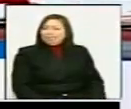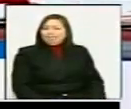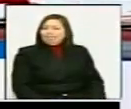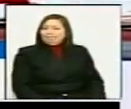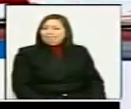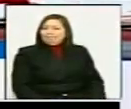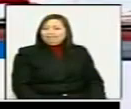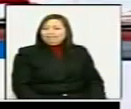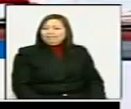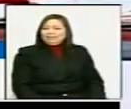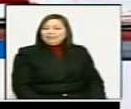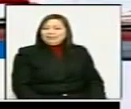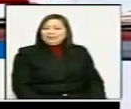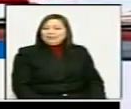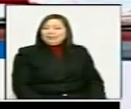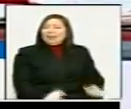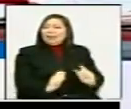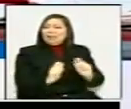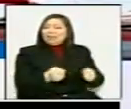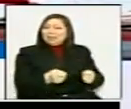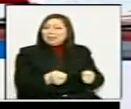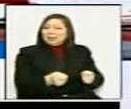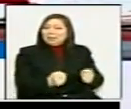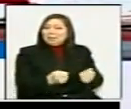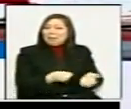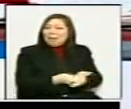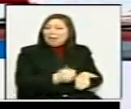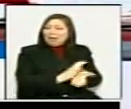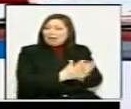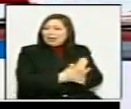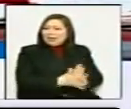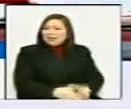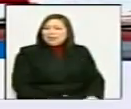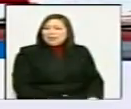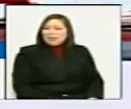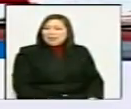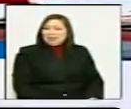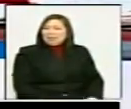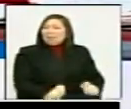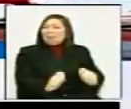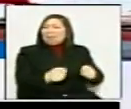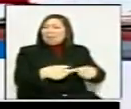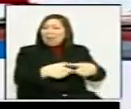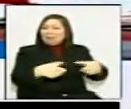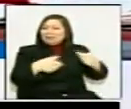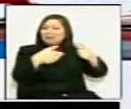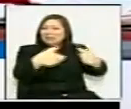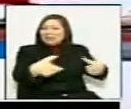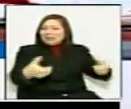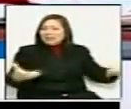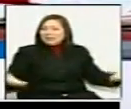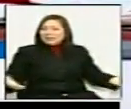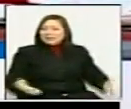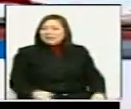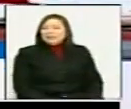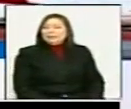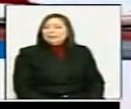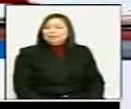que le ha dado gratuitamente o graciosamente